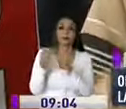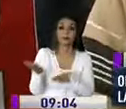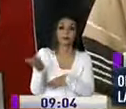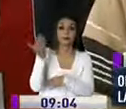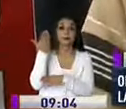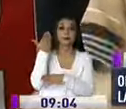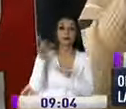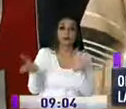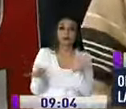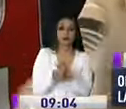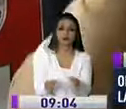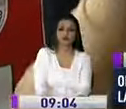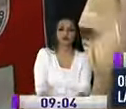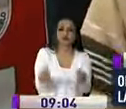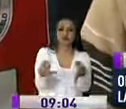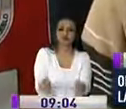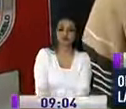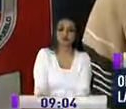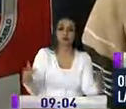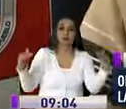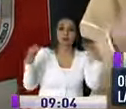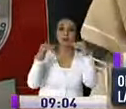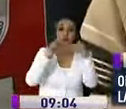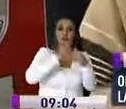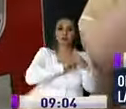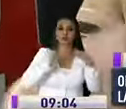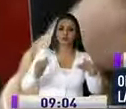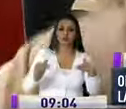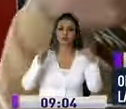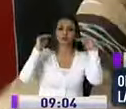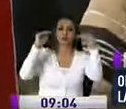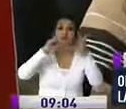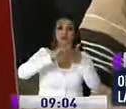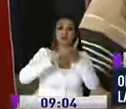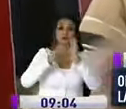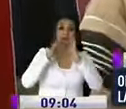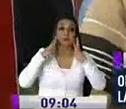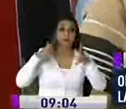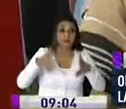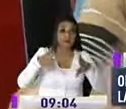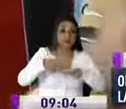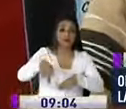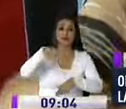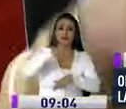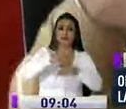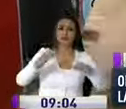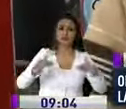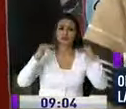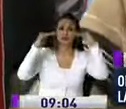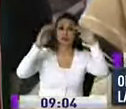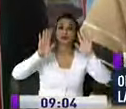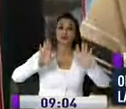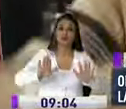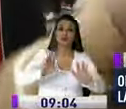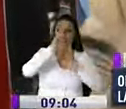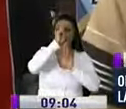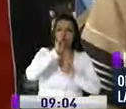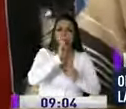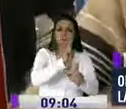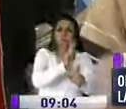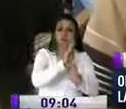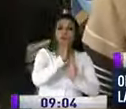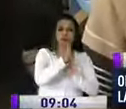la ley, como es la equiparación salarial, que significa poner al docente profesionalmente en las categorías que le corresponden de acuerdo a sus